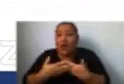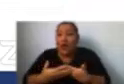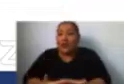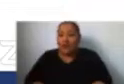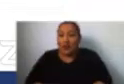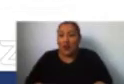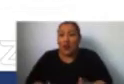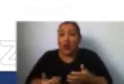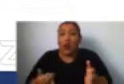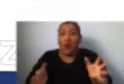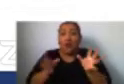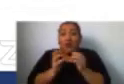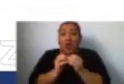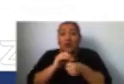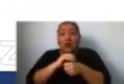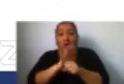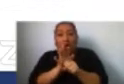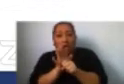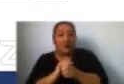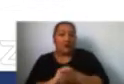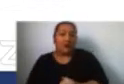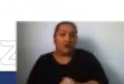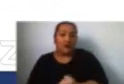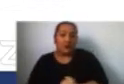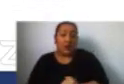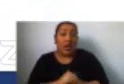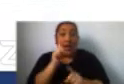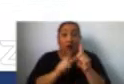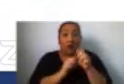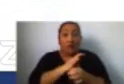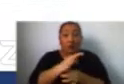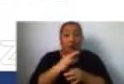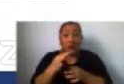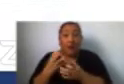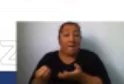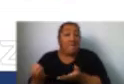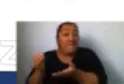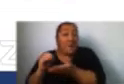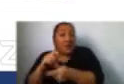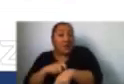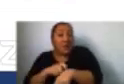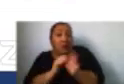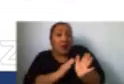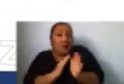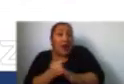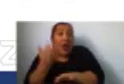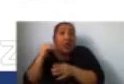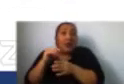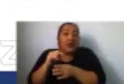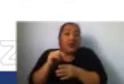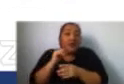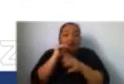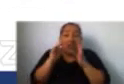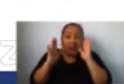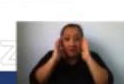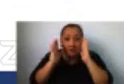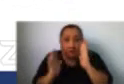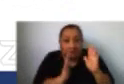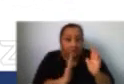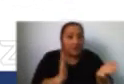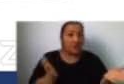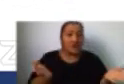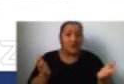COVID. Pese a ser una de las regiones que tuvo más tiempo en prepararse para atender esta enfermedad, durante